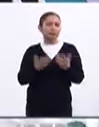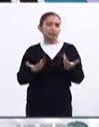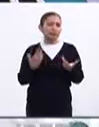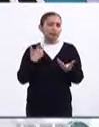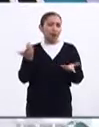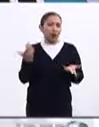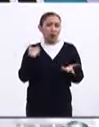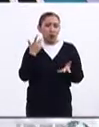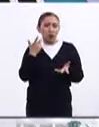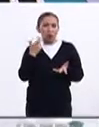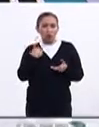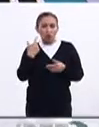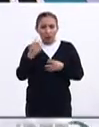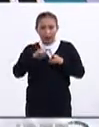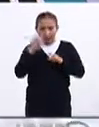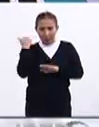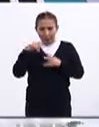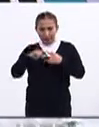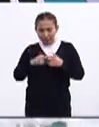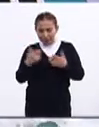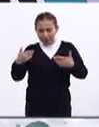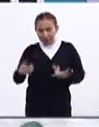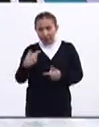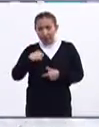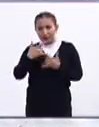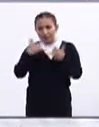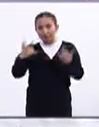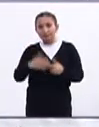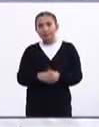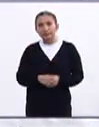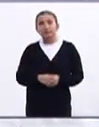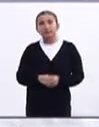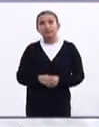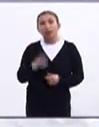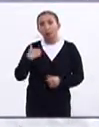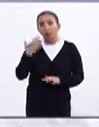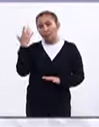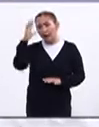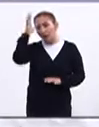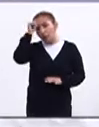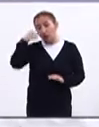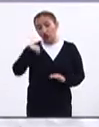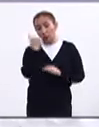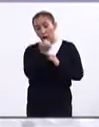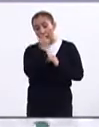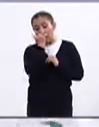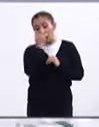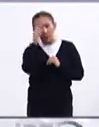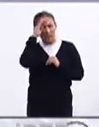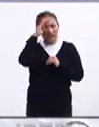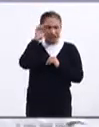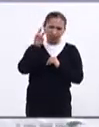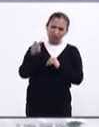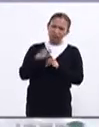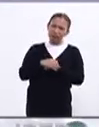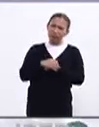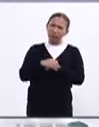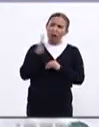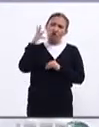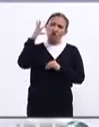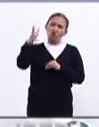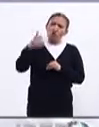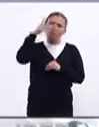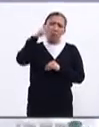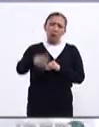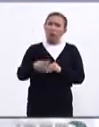en la introducción que me hiciste el favor de hacer de mi trayectoria, yo desde que me acuerdo como estudiante, pues siempre pensábamos que el futuro del